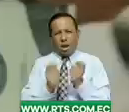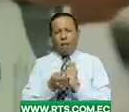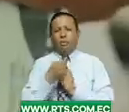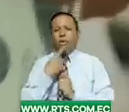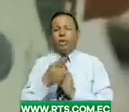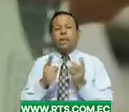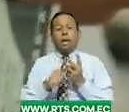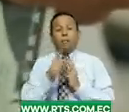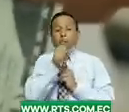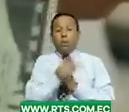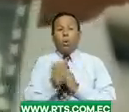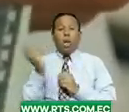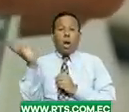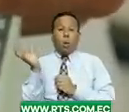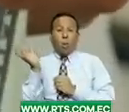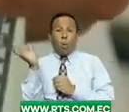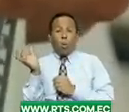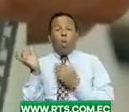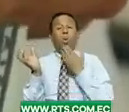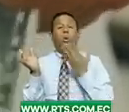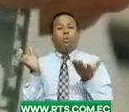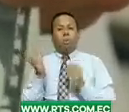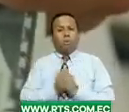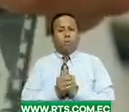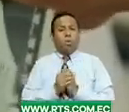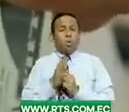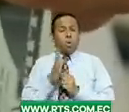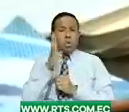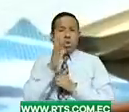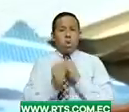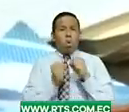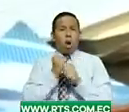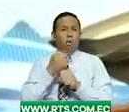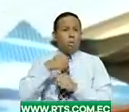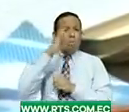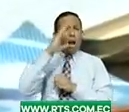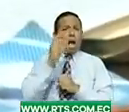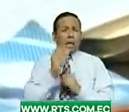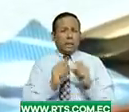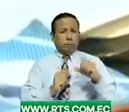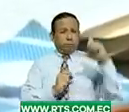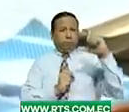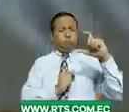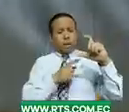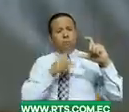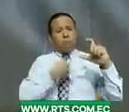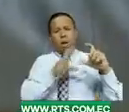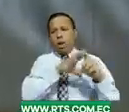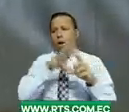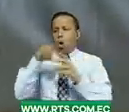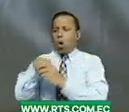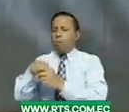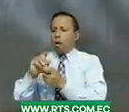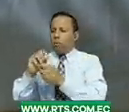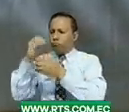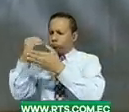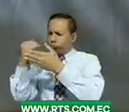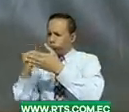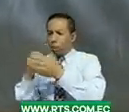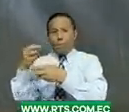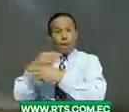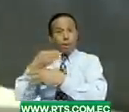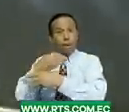que este se amplíe a un rango mayor que podría ser hasta 20. Yo creo que el tema más importante de todos para